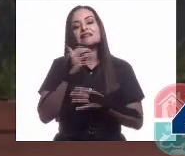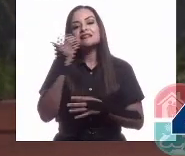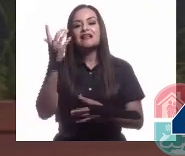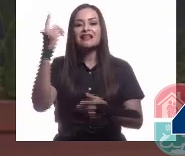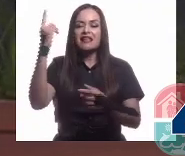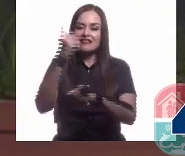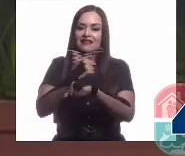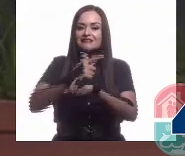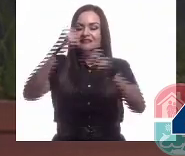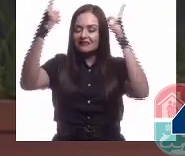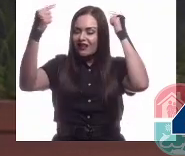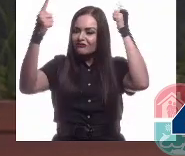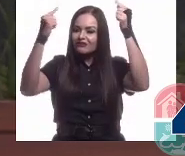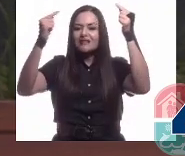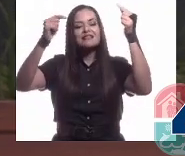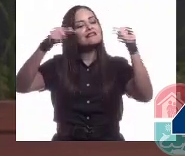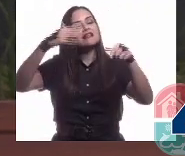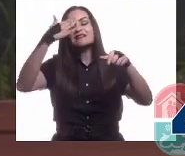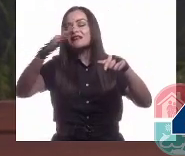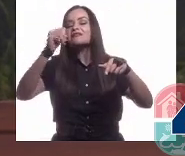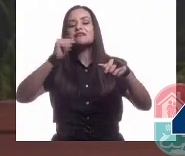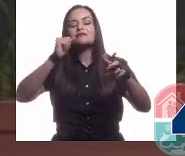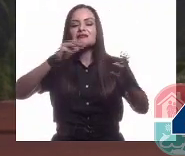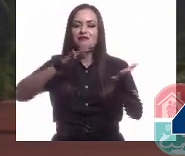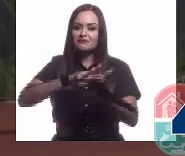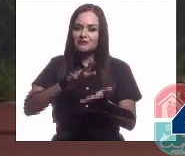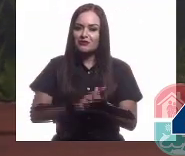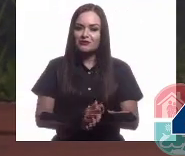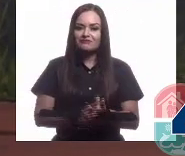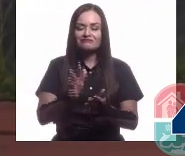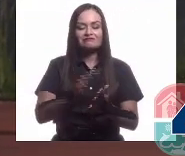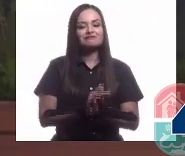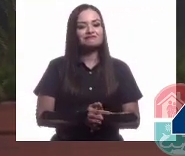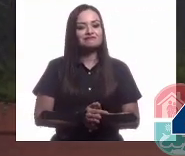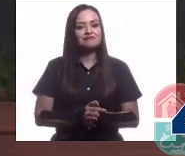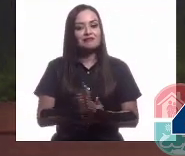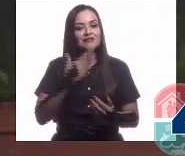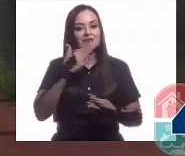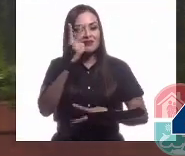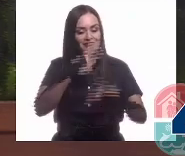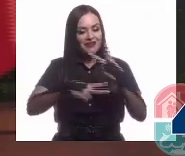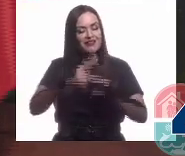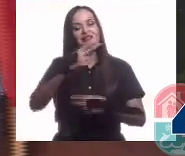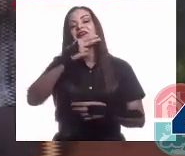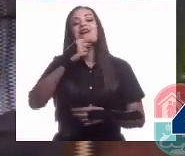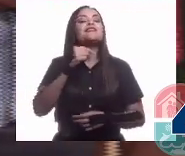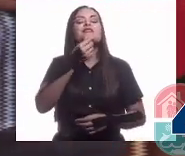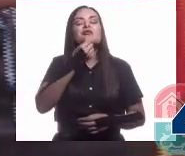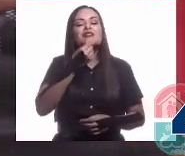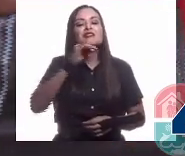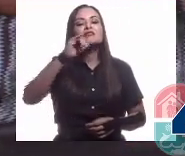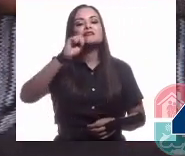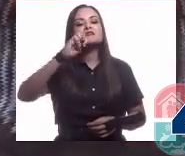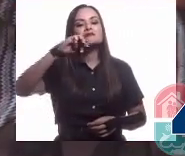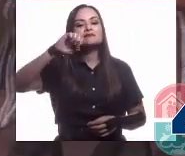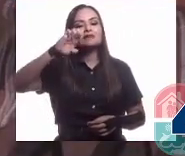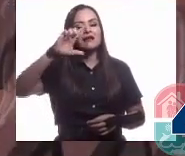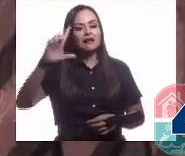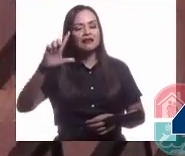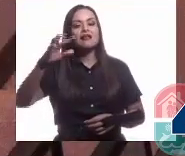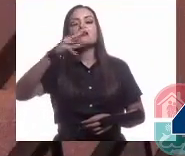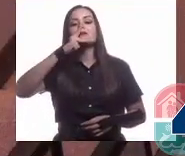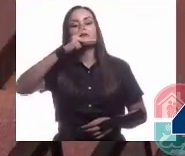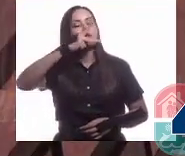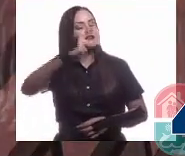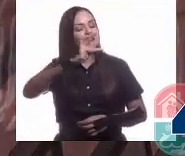siempre con todo nuestro apoyo para cumplirlo. Por favor, denle la bienvenida a Ismael Giovanni Sánchez Geraldo y a su papá del